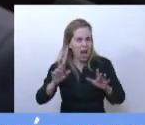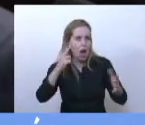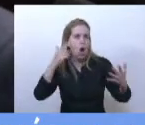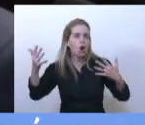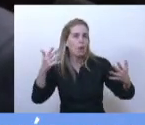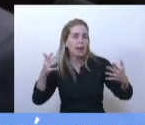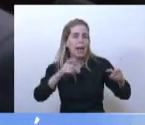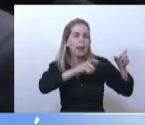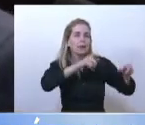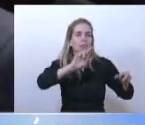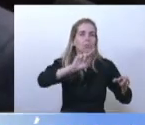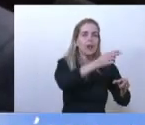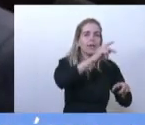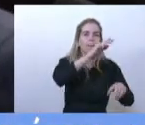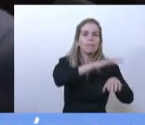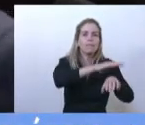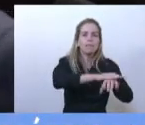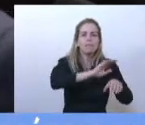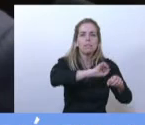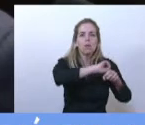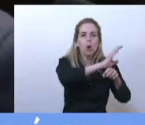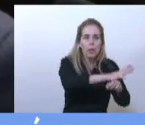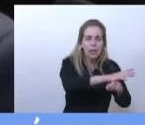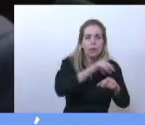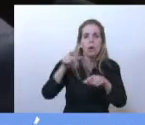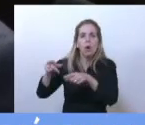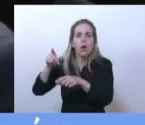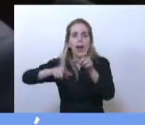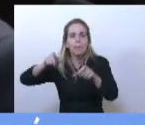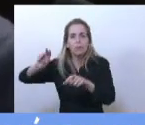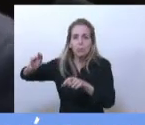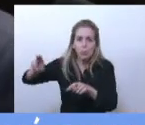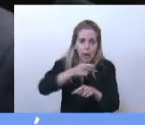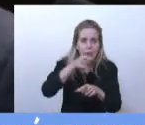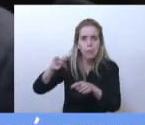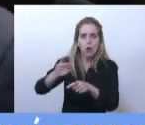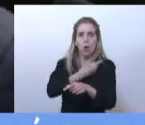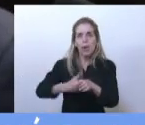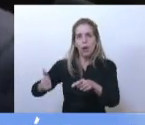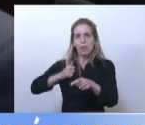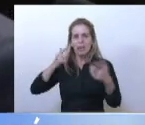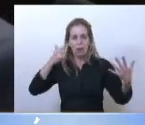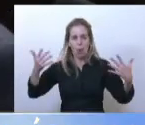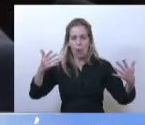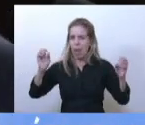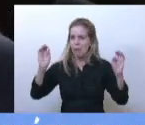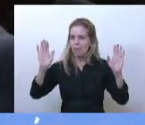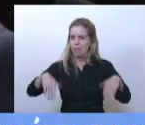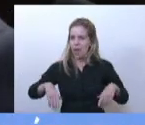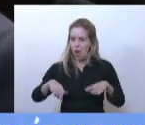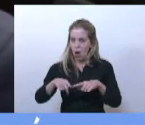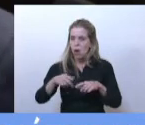esa mirada optimista de las declaraciones desatinadas quiero destacar también que por lo menos ese senador